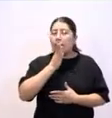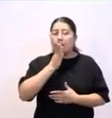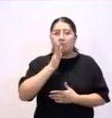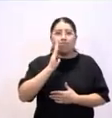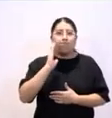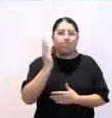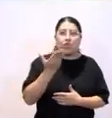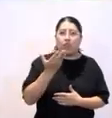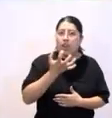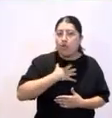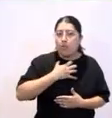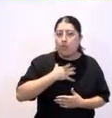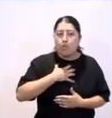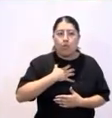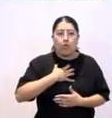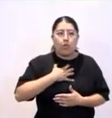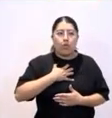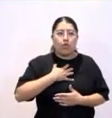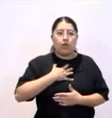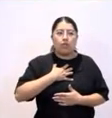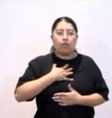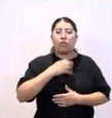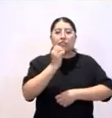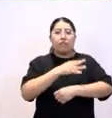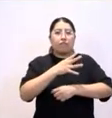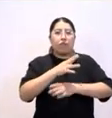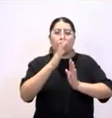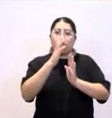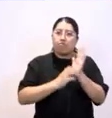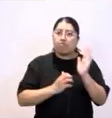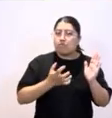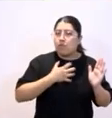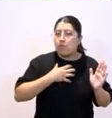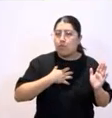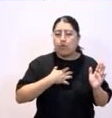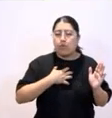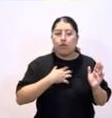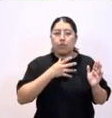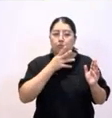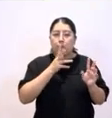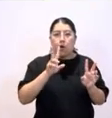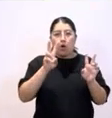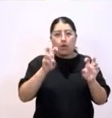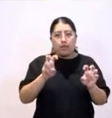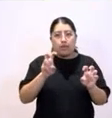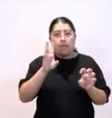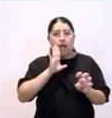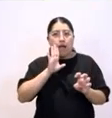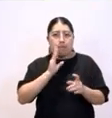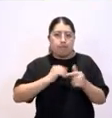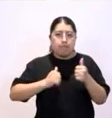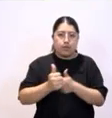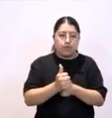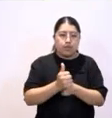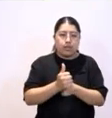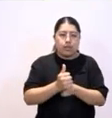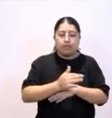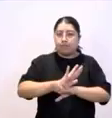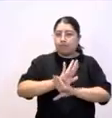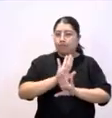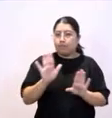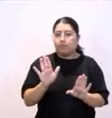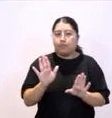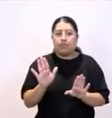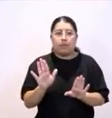a encima restarle los fondos que necesitan para esa cuestión prioritaria. Y sin más,